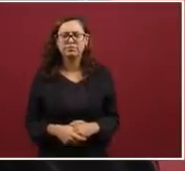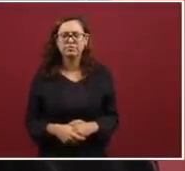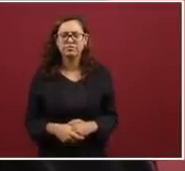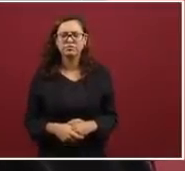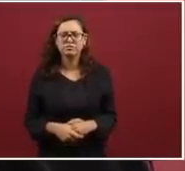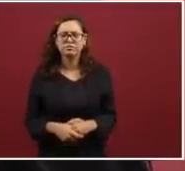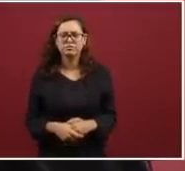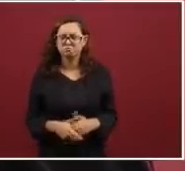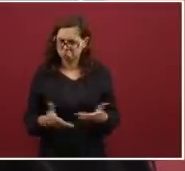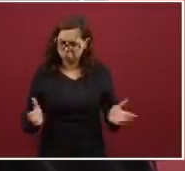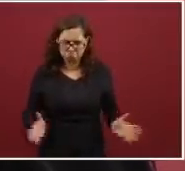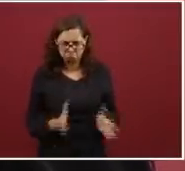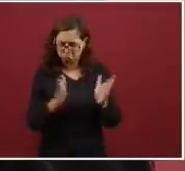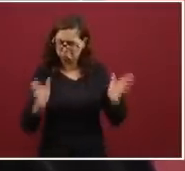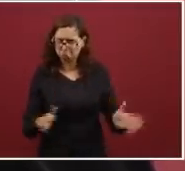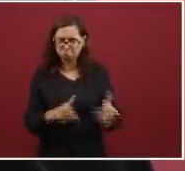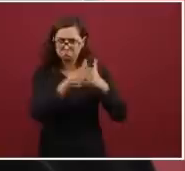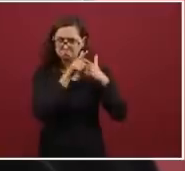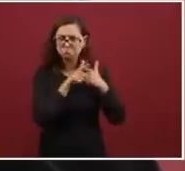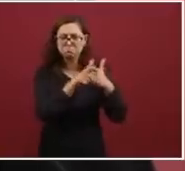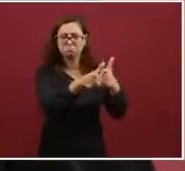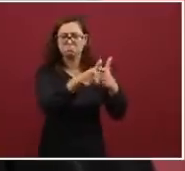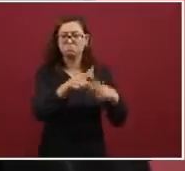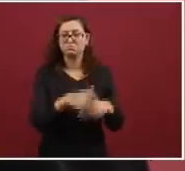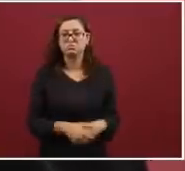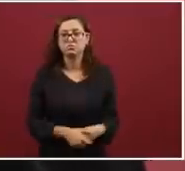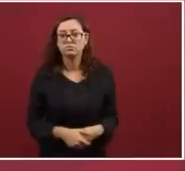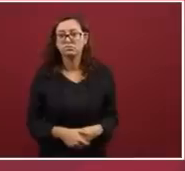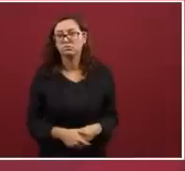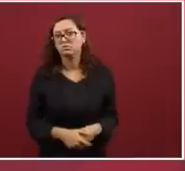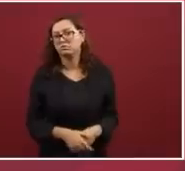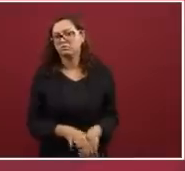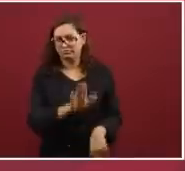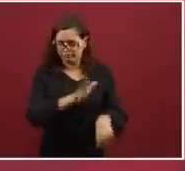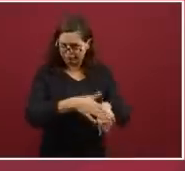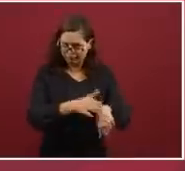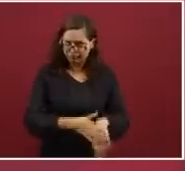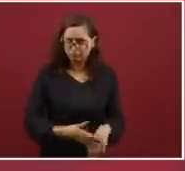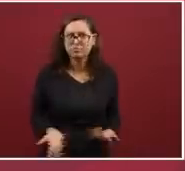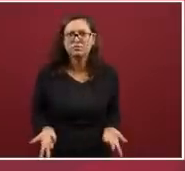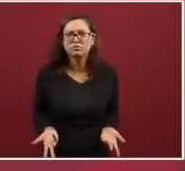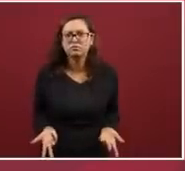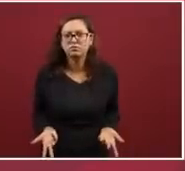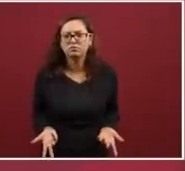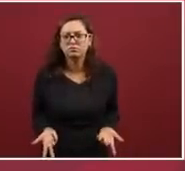Y adelante. Jamás le digo, oye,